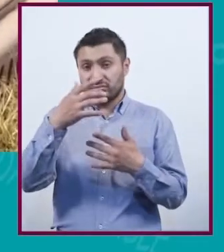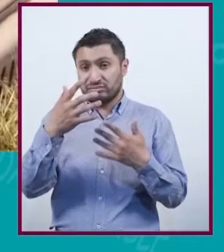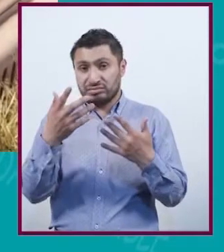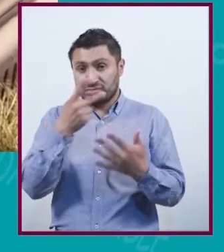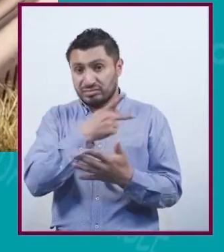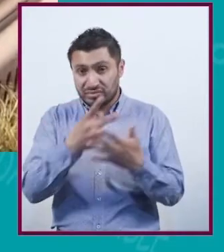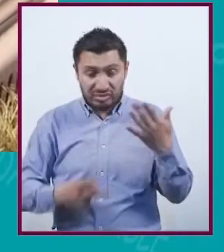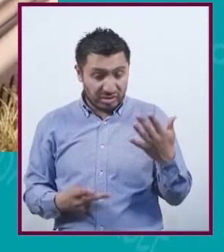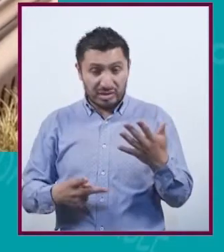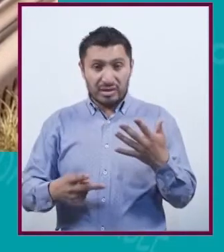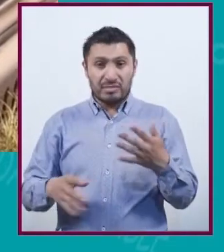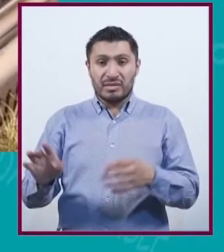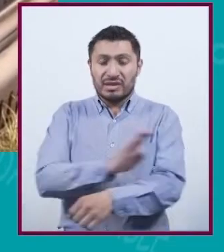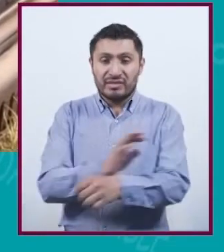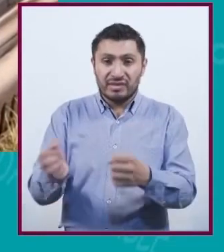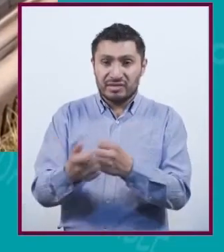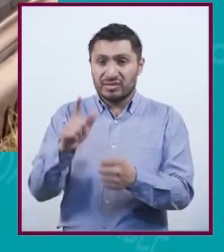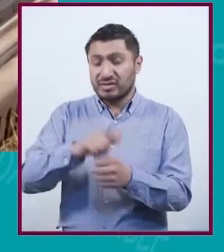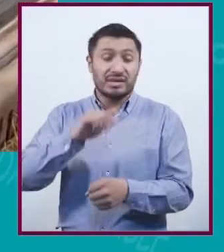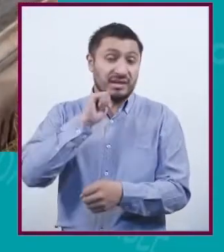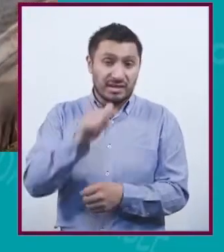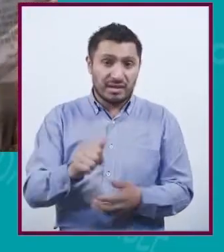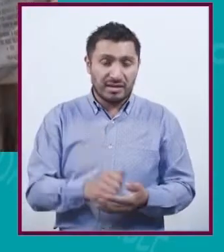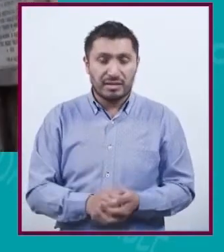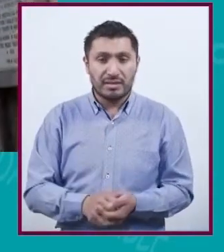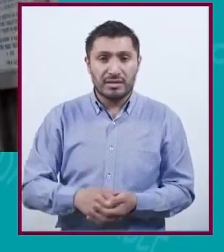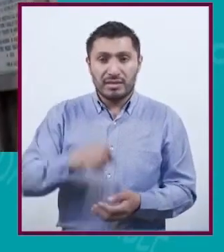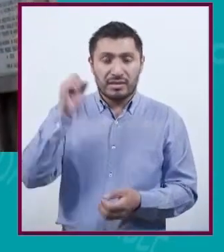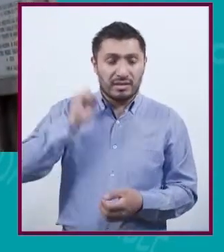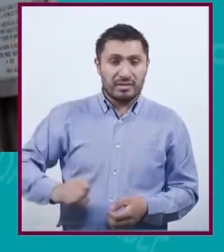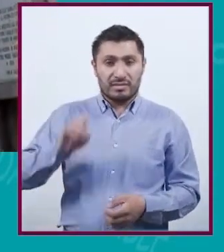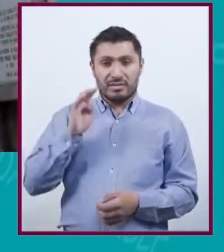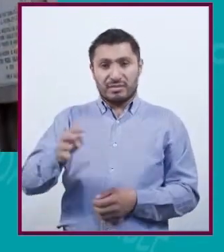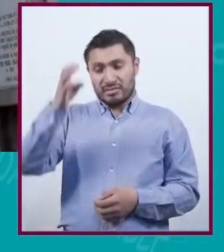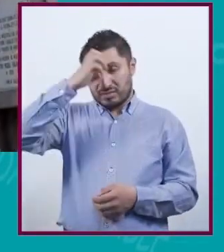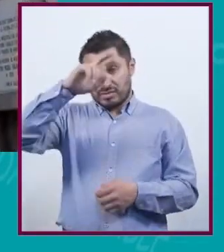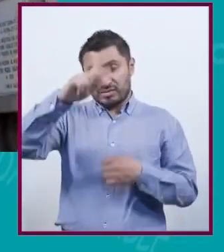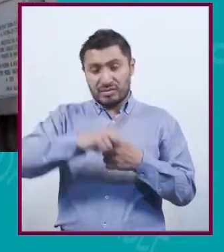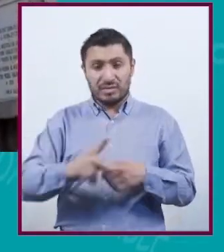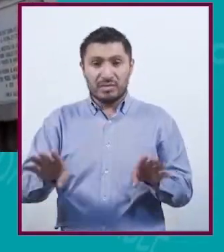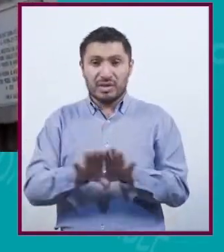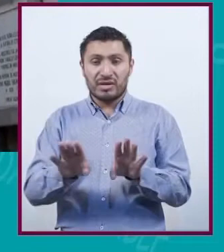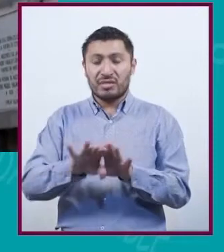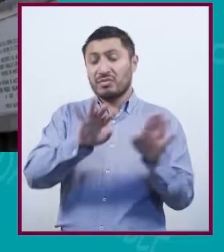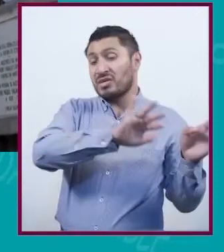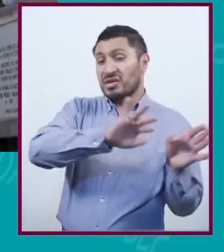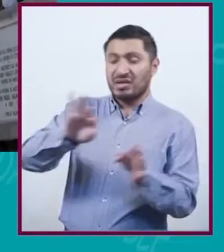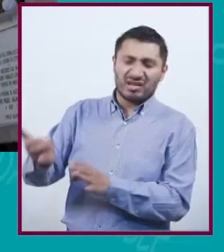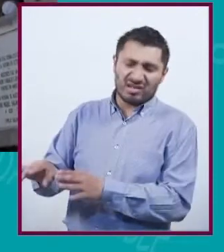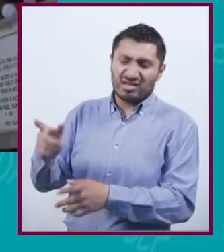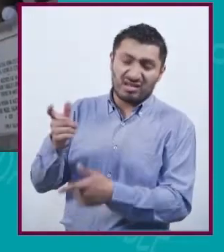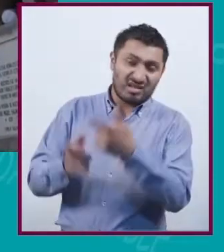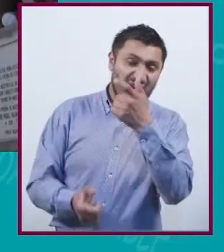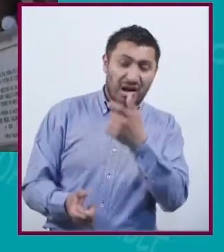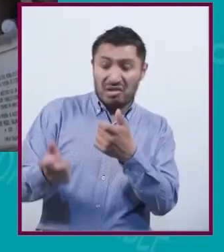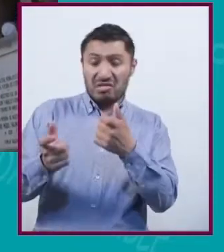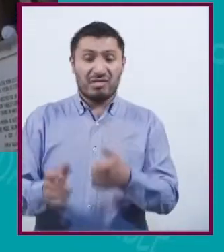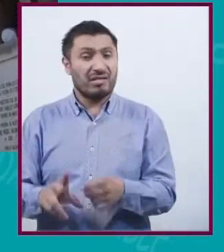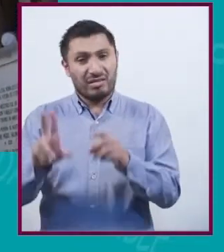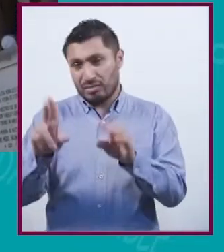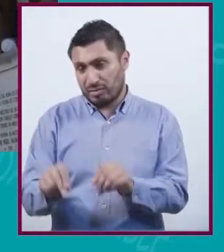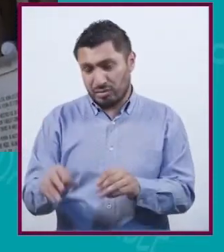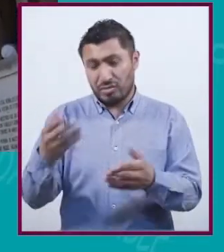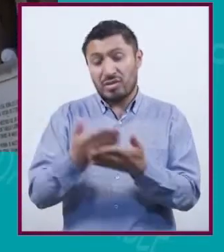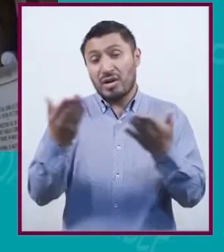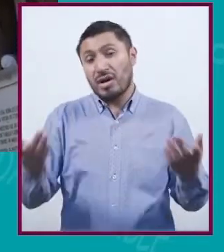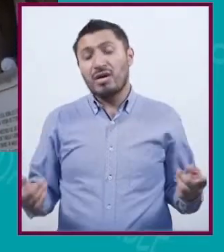siglo XIX, los europeos dejaron la austeridad de sus diseños por lujos y ostentación, así que se comenzaron a ver capillas